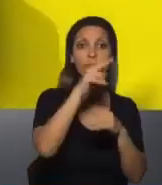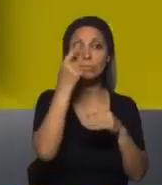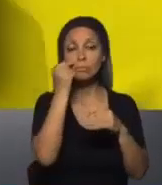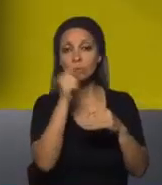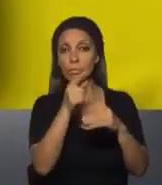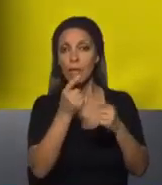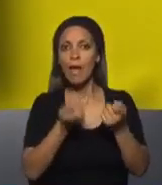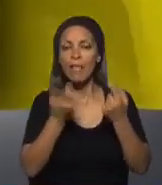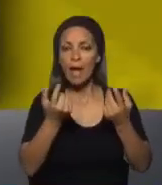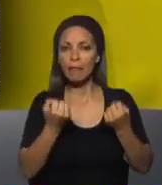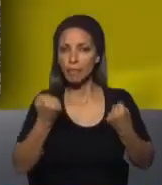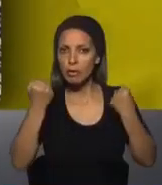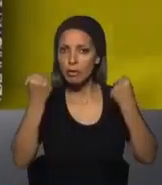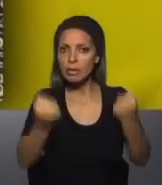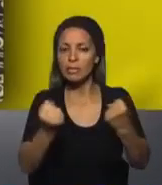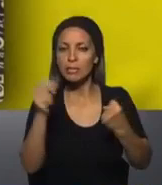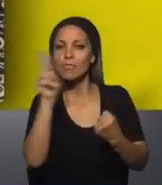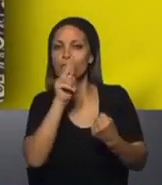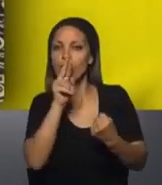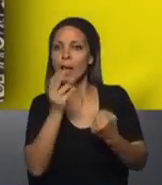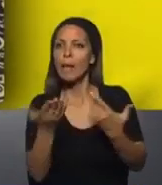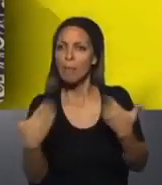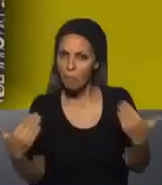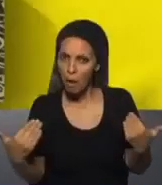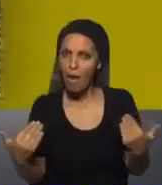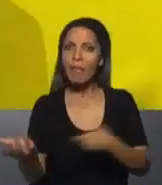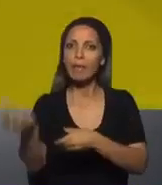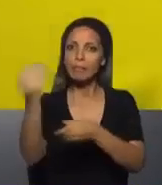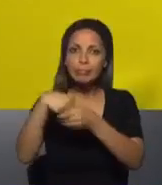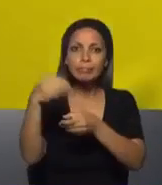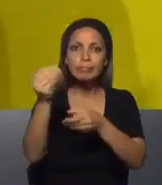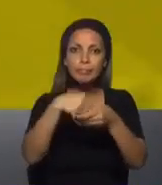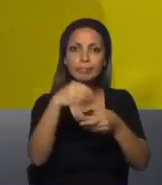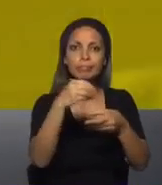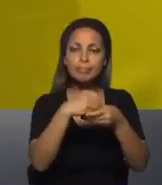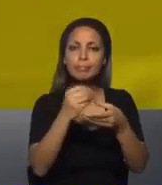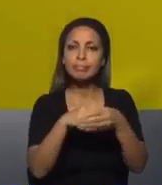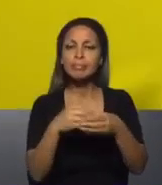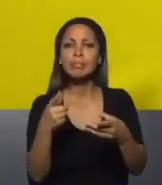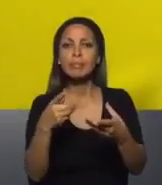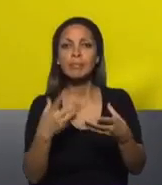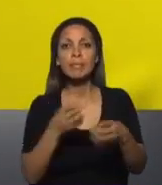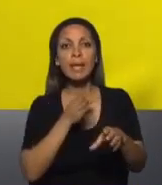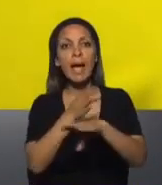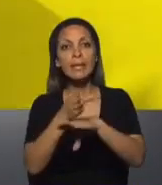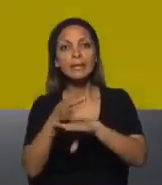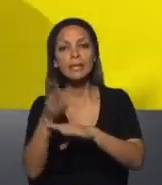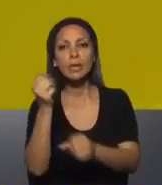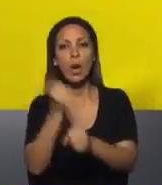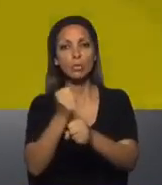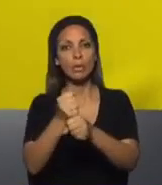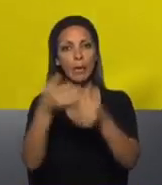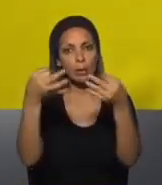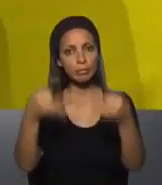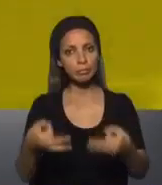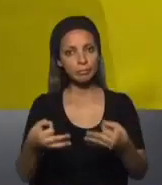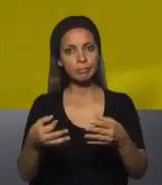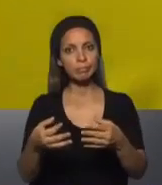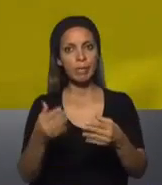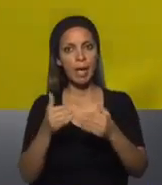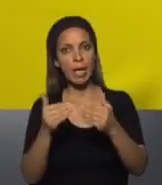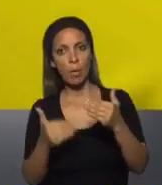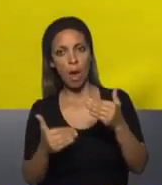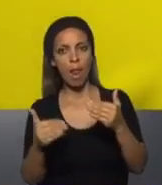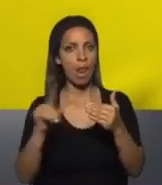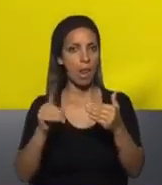en los negocios, promoviendo su participación en la fuerza de trabajo, su acceso al trabajo decente y a la seguridad de sus